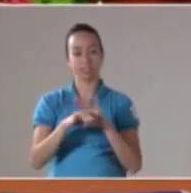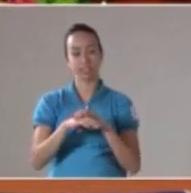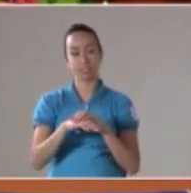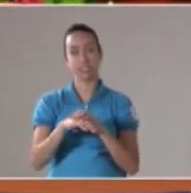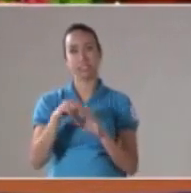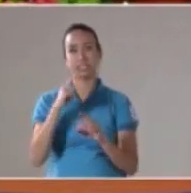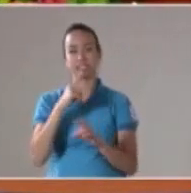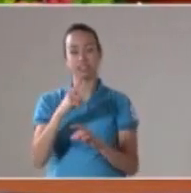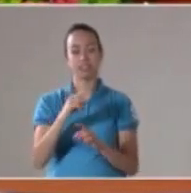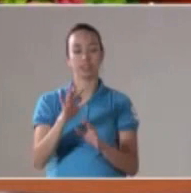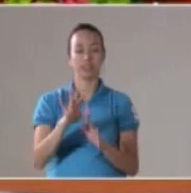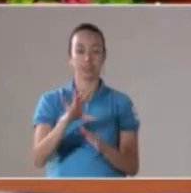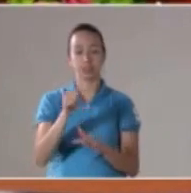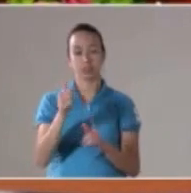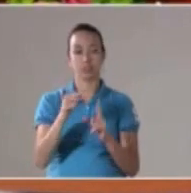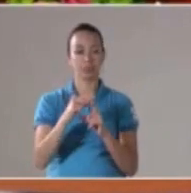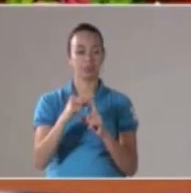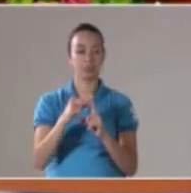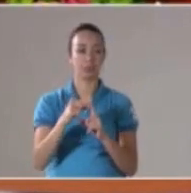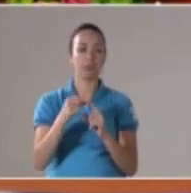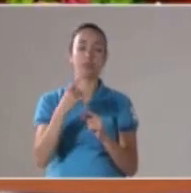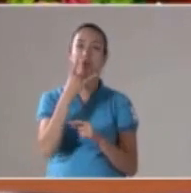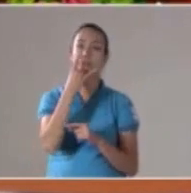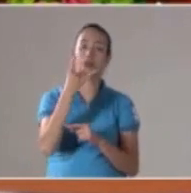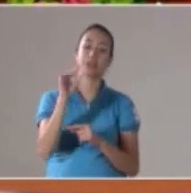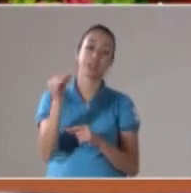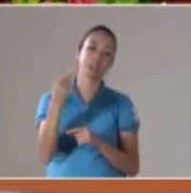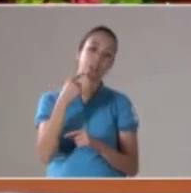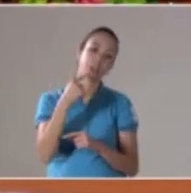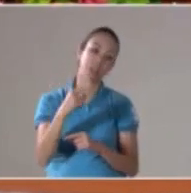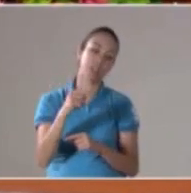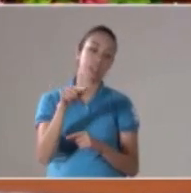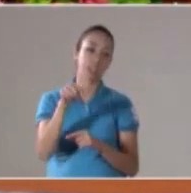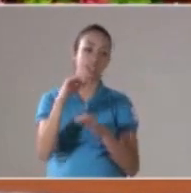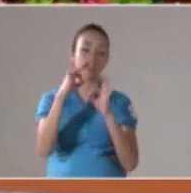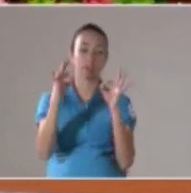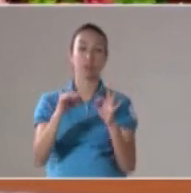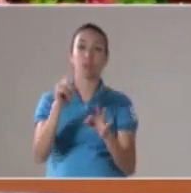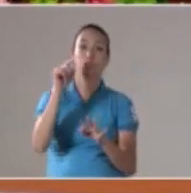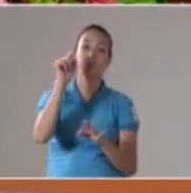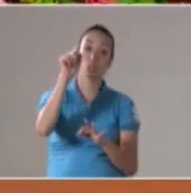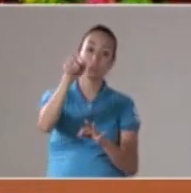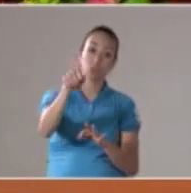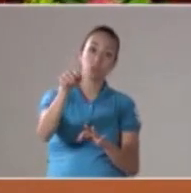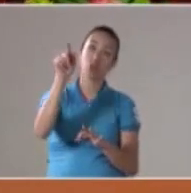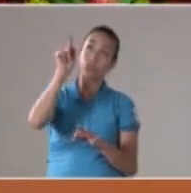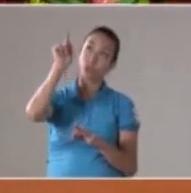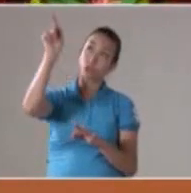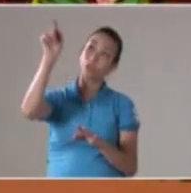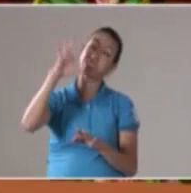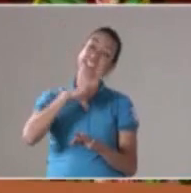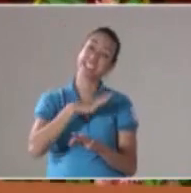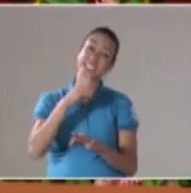tienes, perdóname que te lo diga de esta manera, pero tú tienes que proteger tu